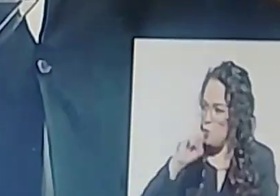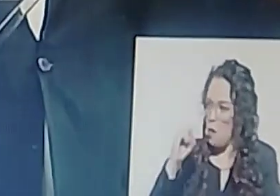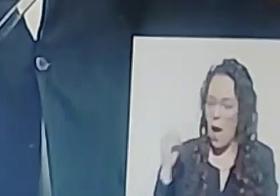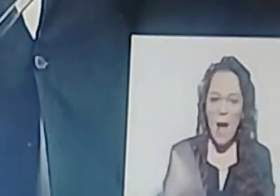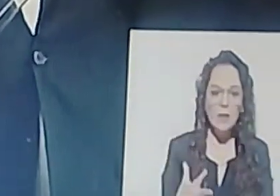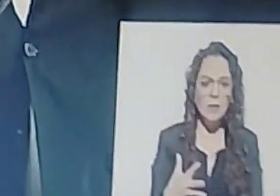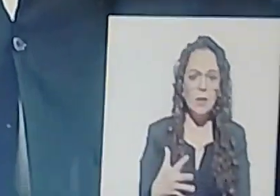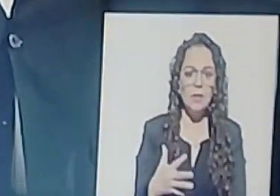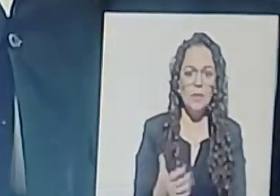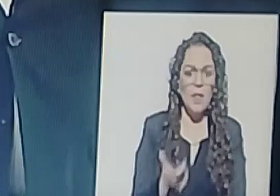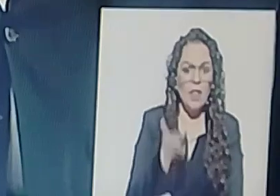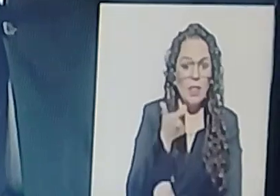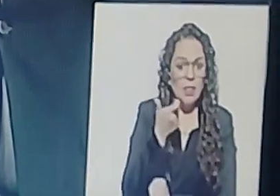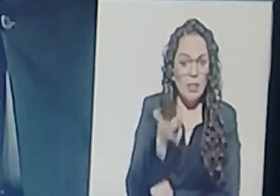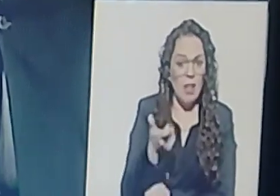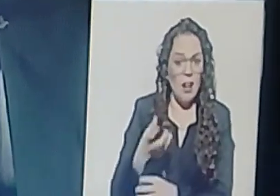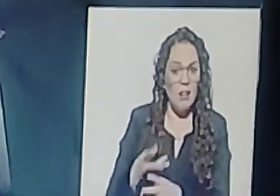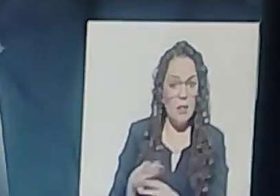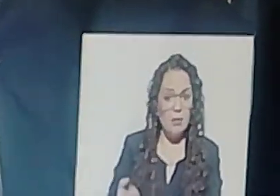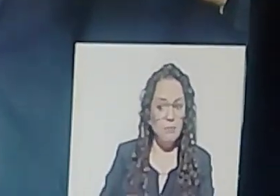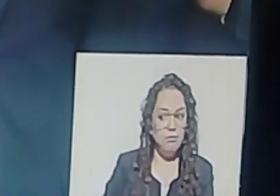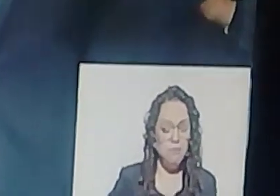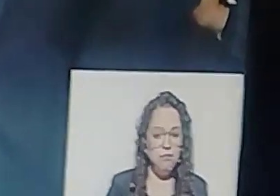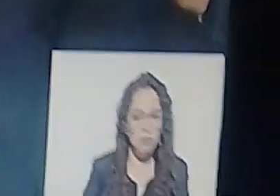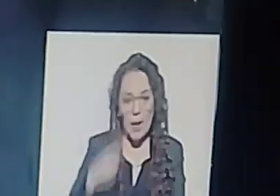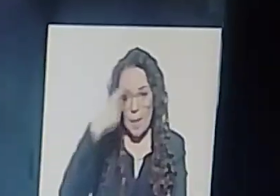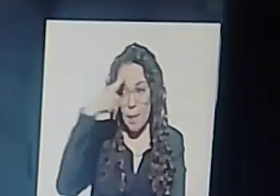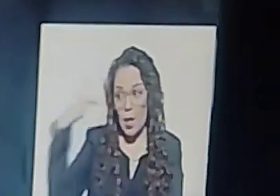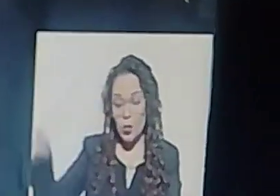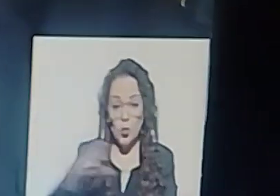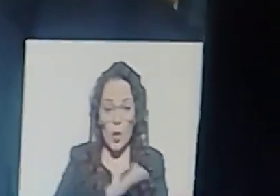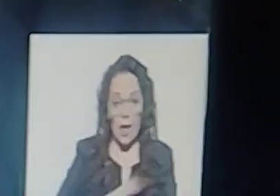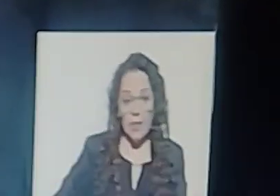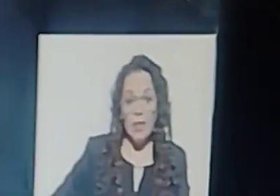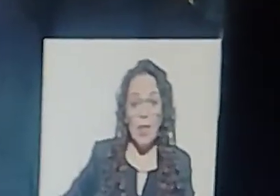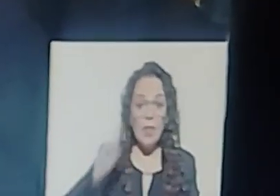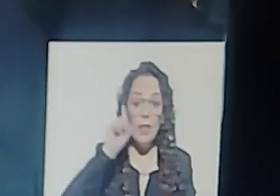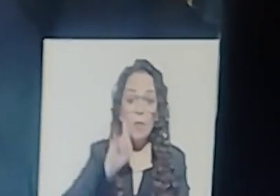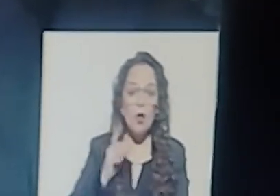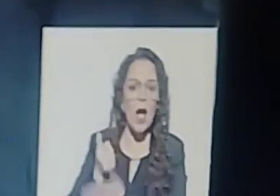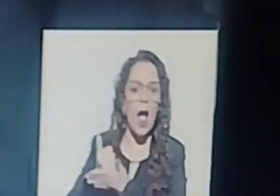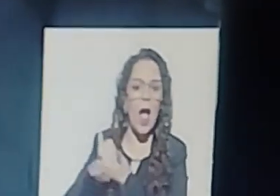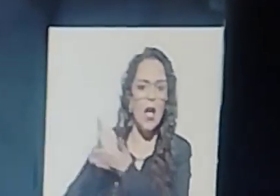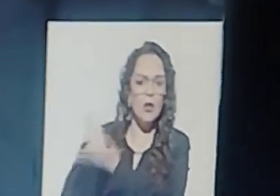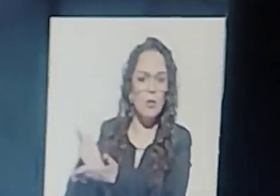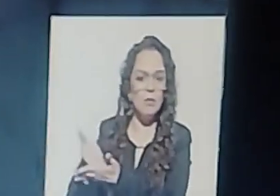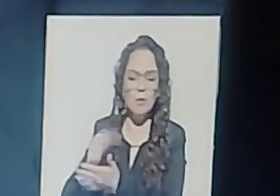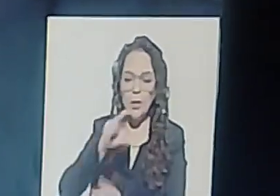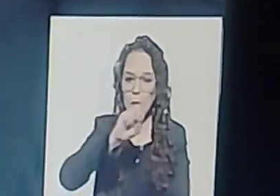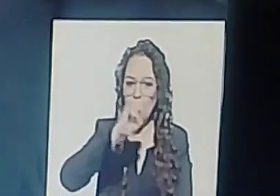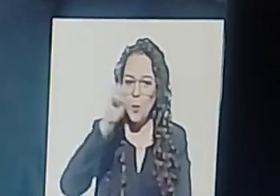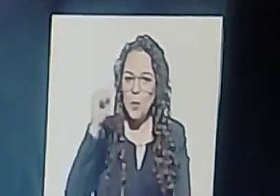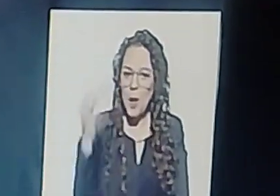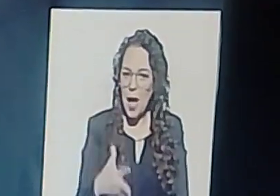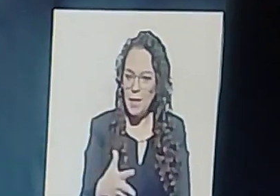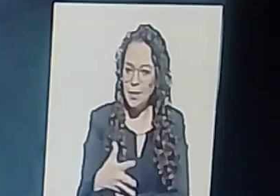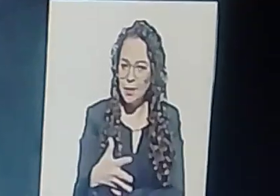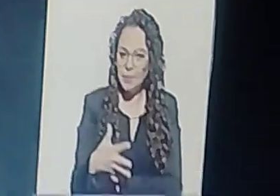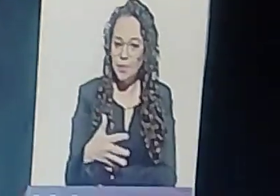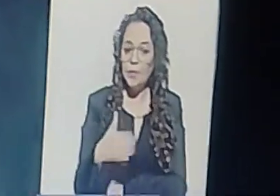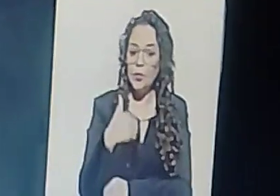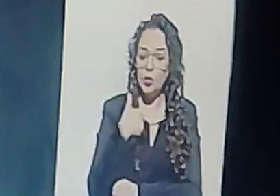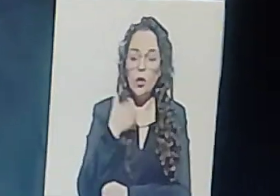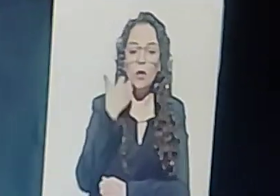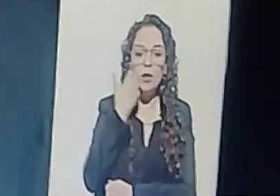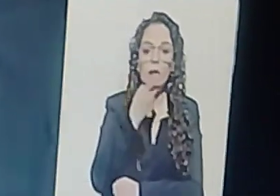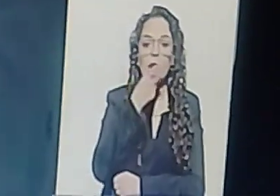de pesos desviados para ayudar a su candidata. También hago un respetuoso y enérgico